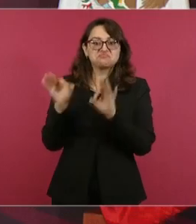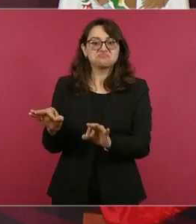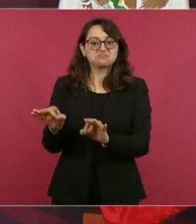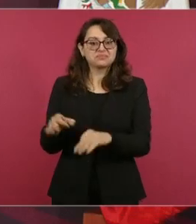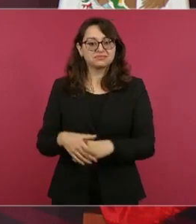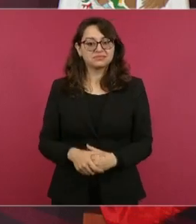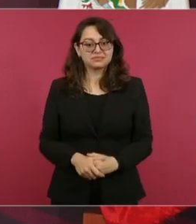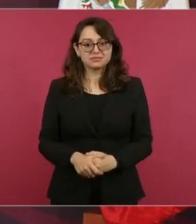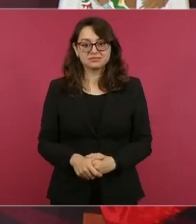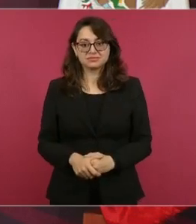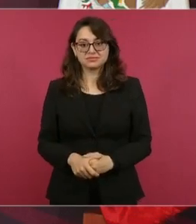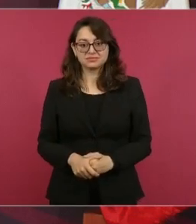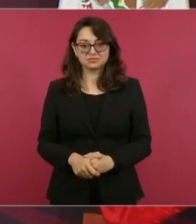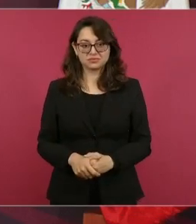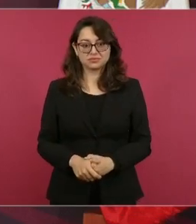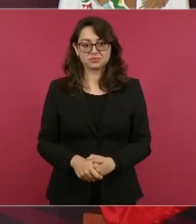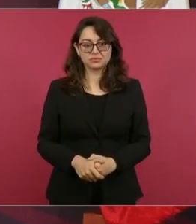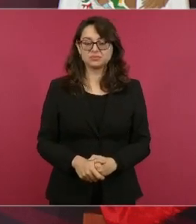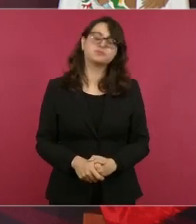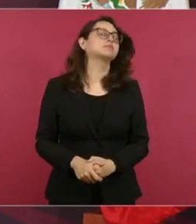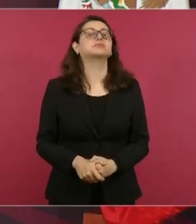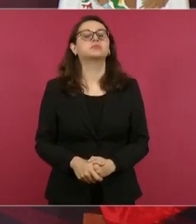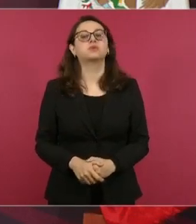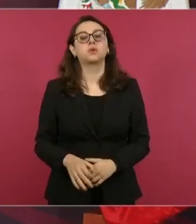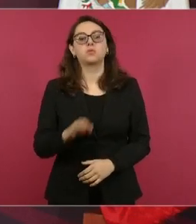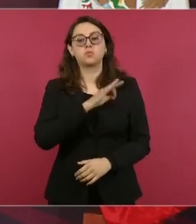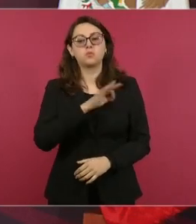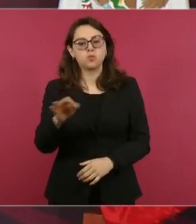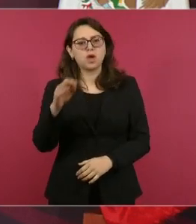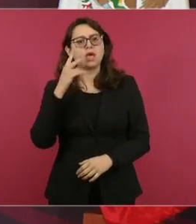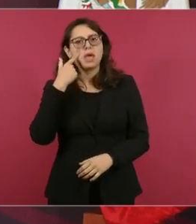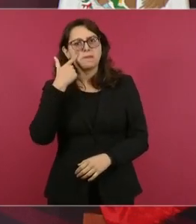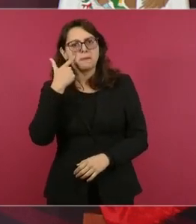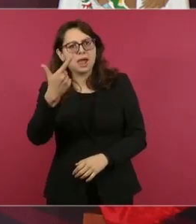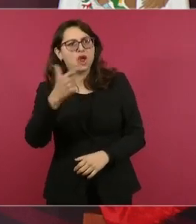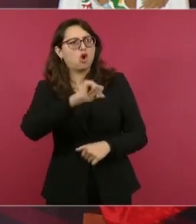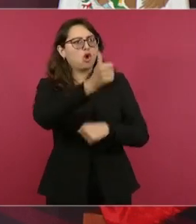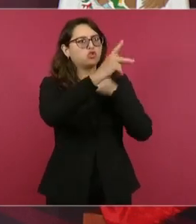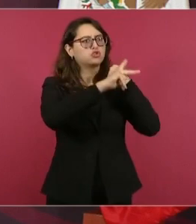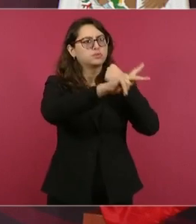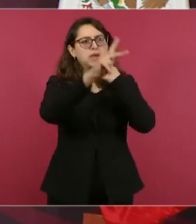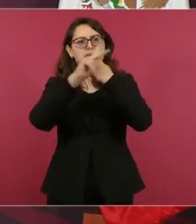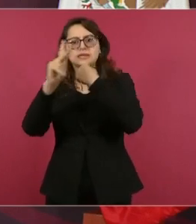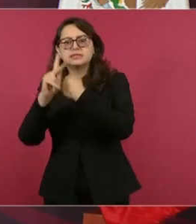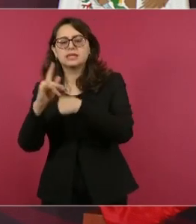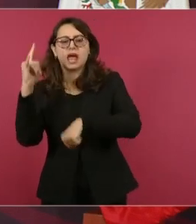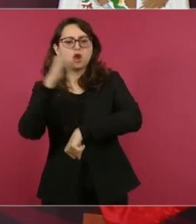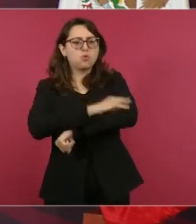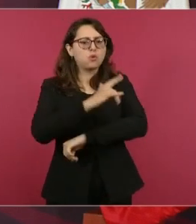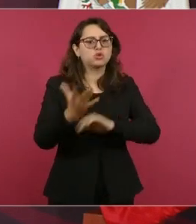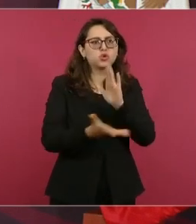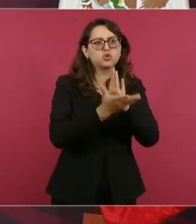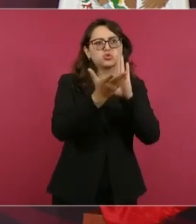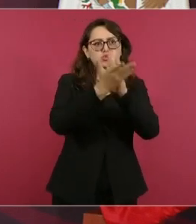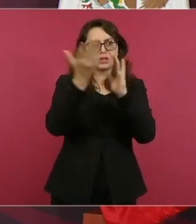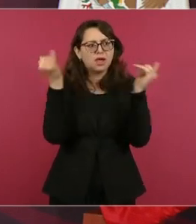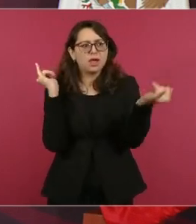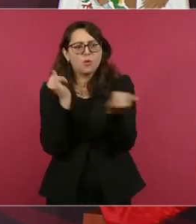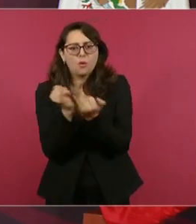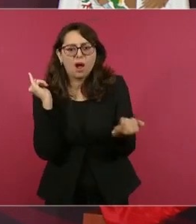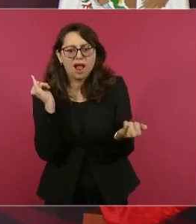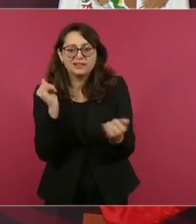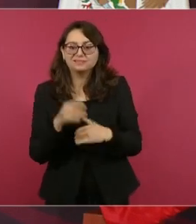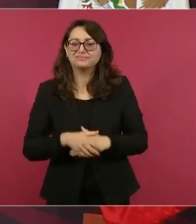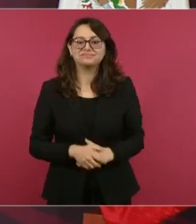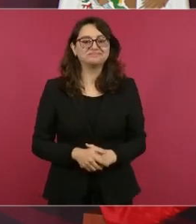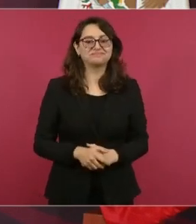Analicen las experiencias de construcción de aeropuertos en otros países y van a ver lo que ha significado.